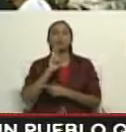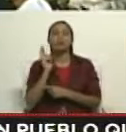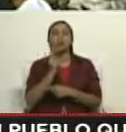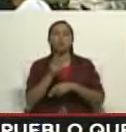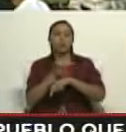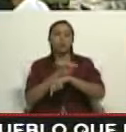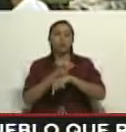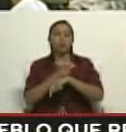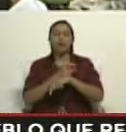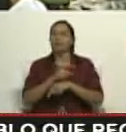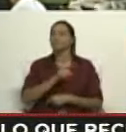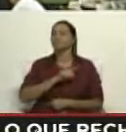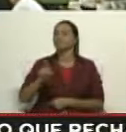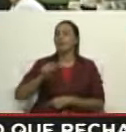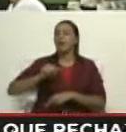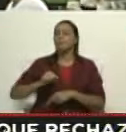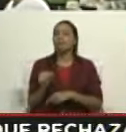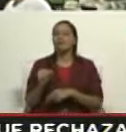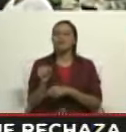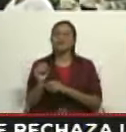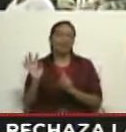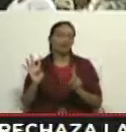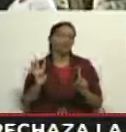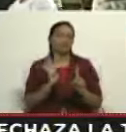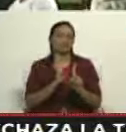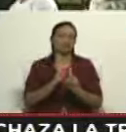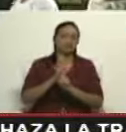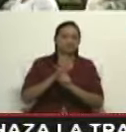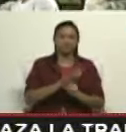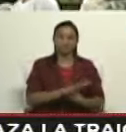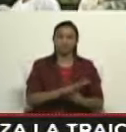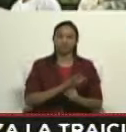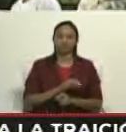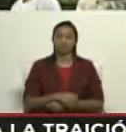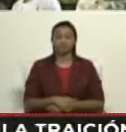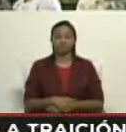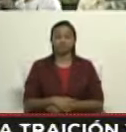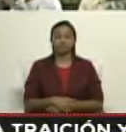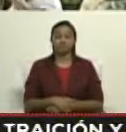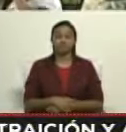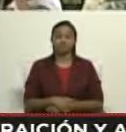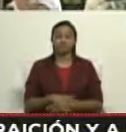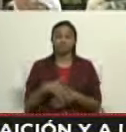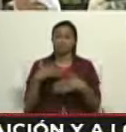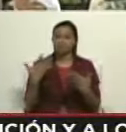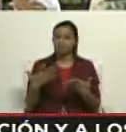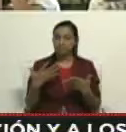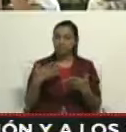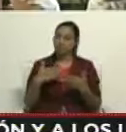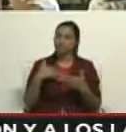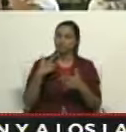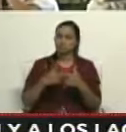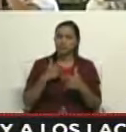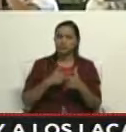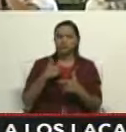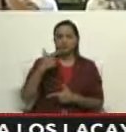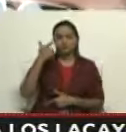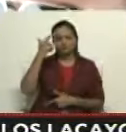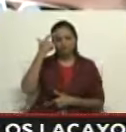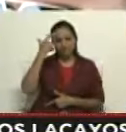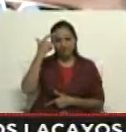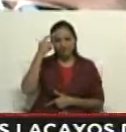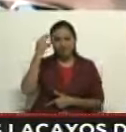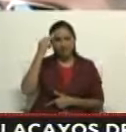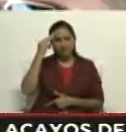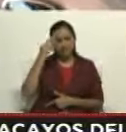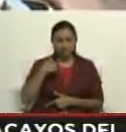policía para mantener el status quo. Eso, por supuesto, comenzó a mellar en la mente de